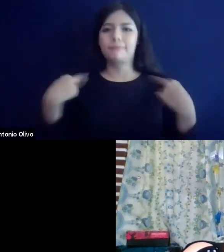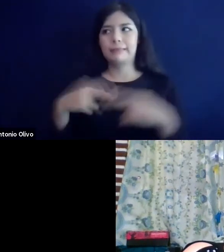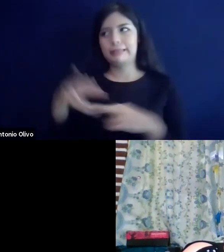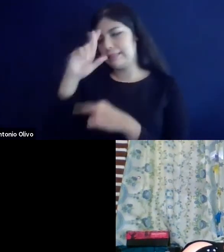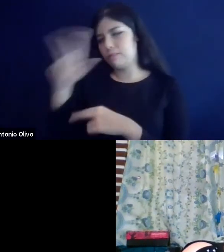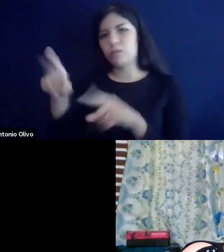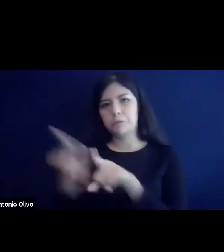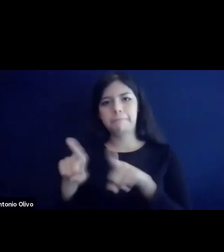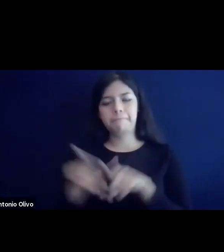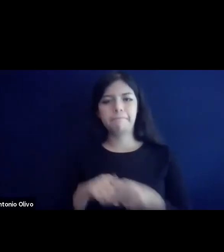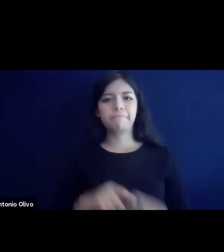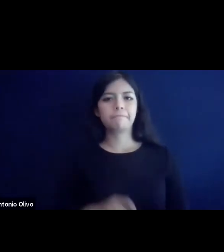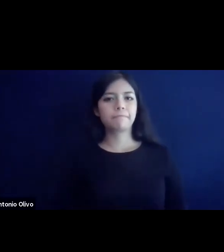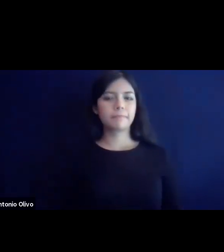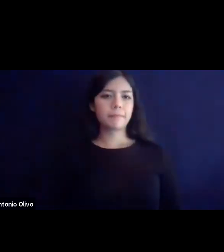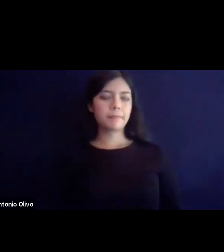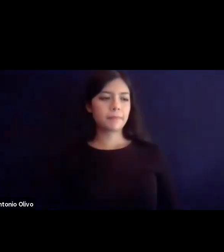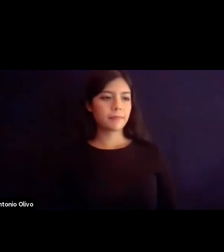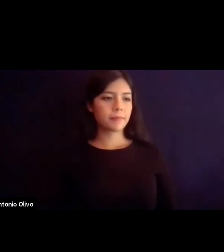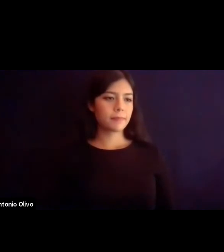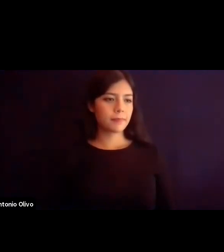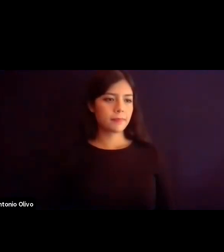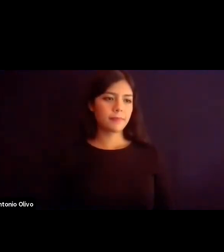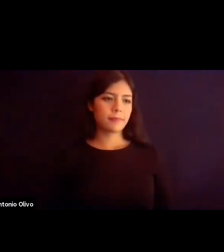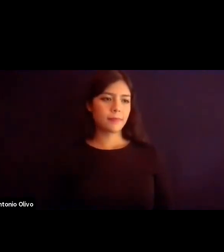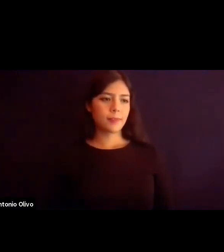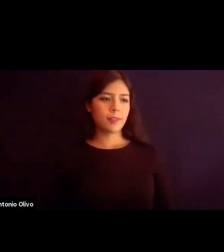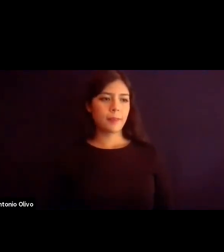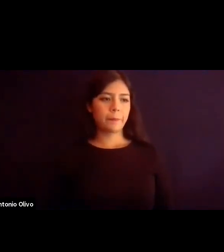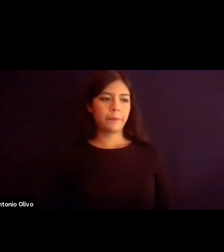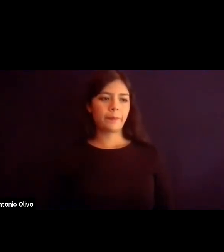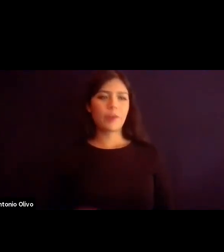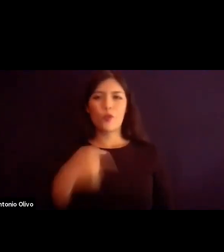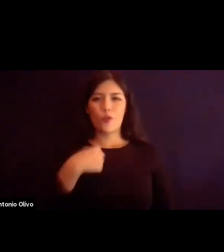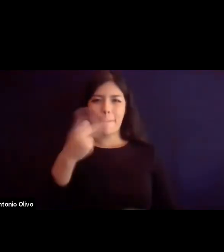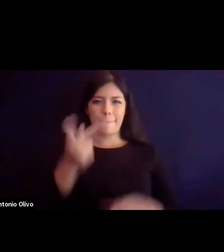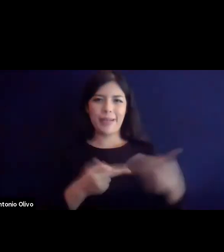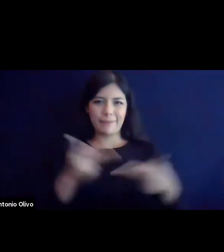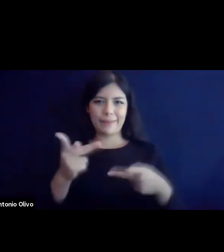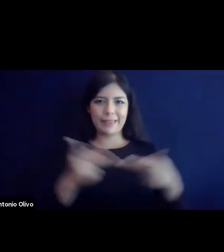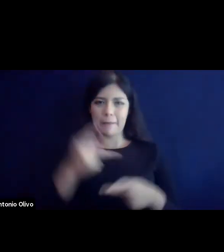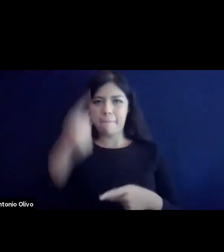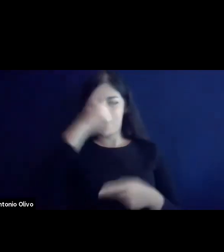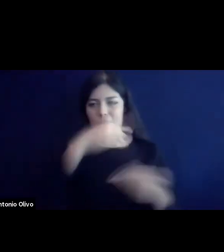el esquema que yo planeé para mi ponencia, ¿no? Es